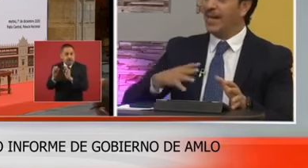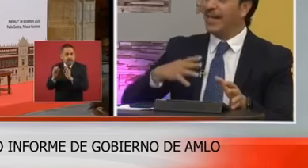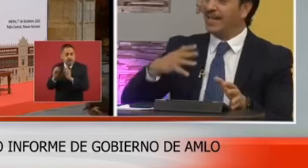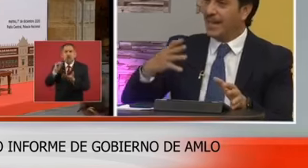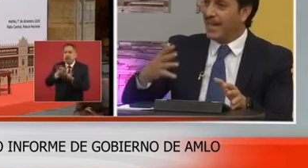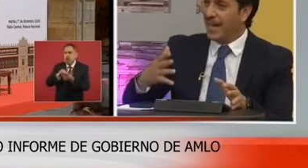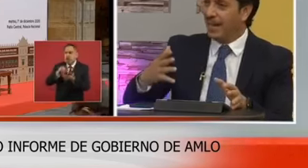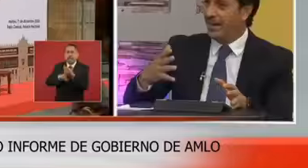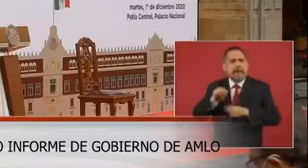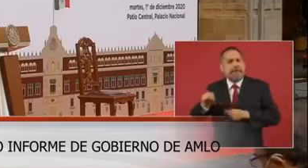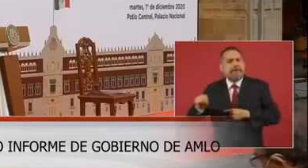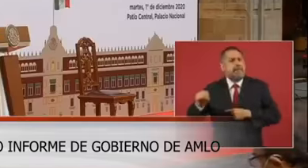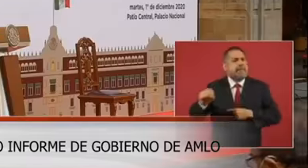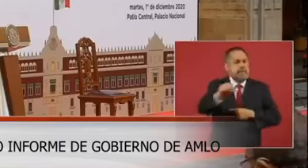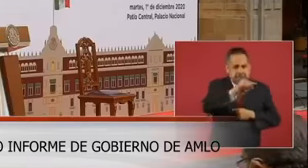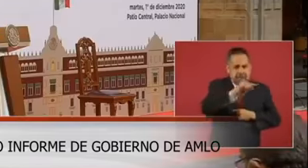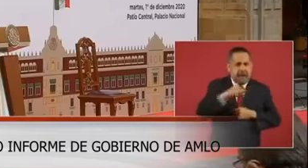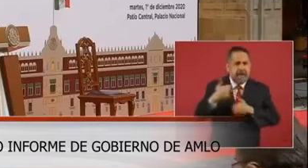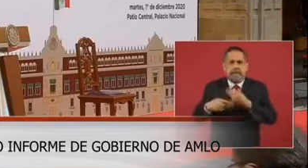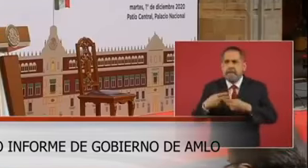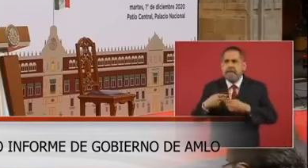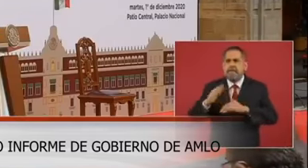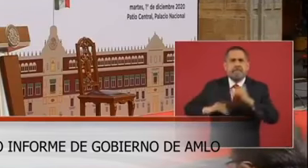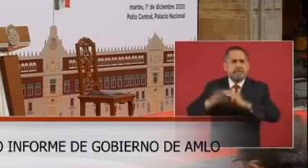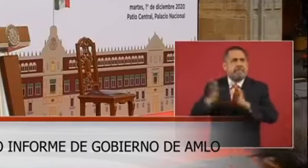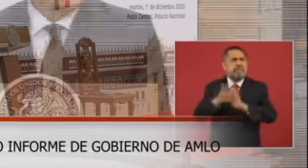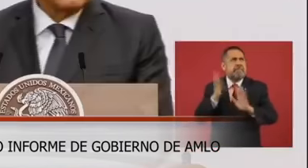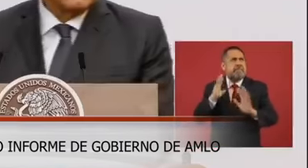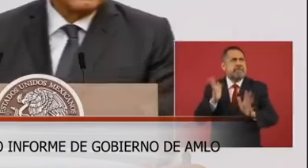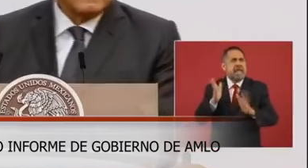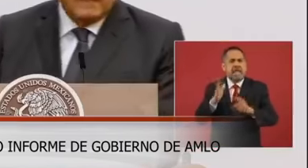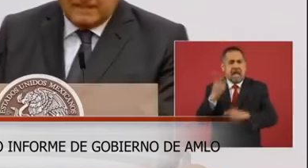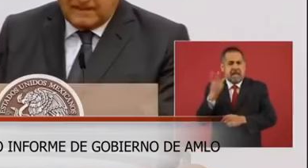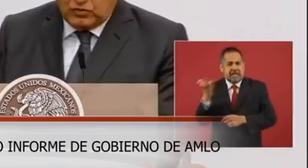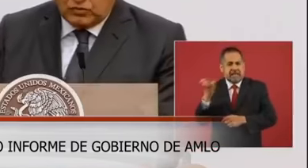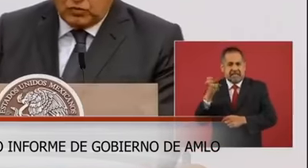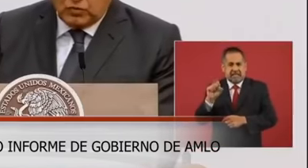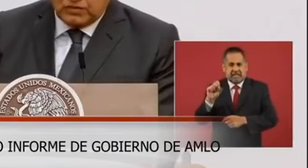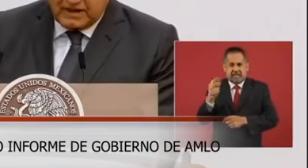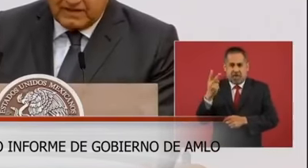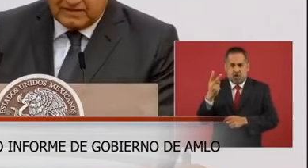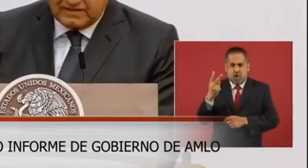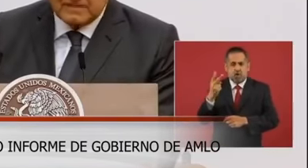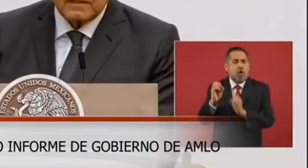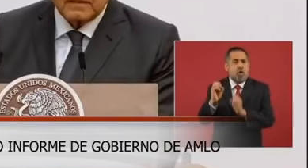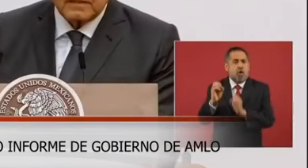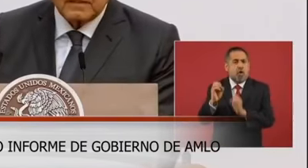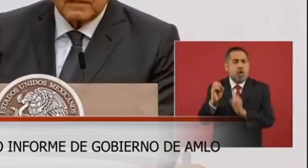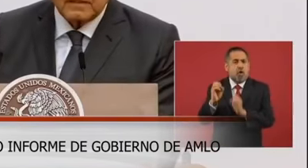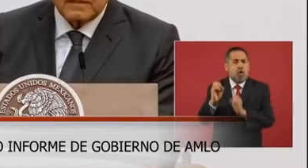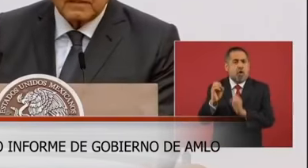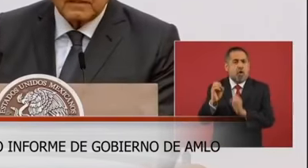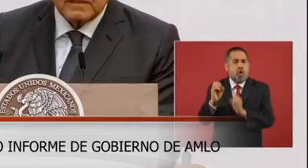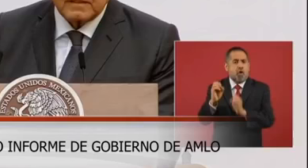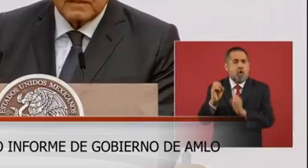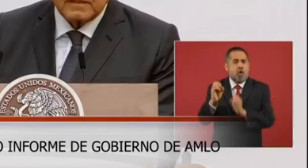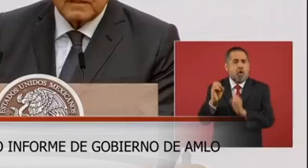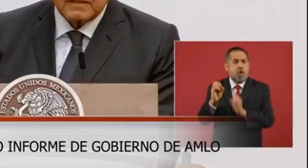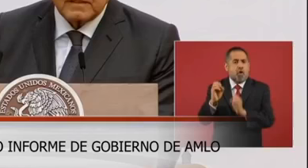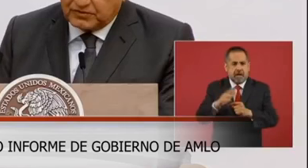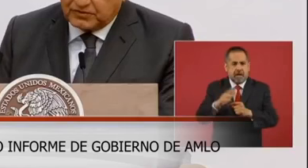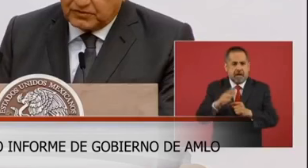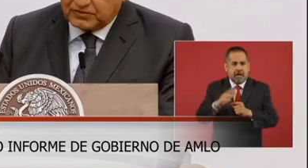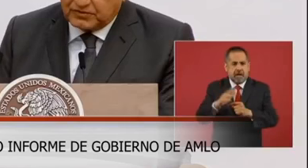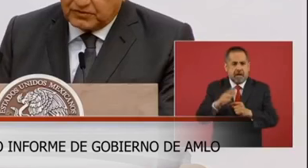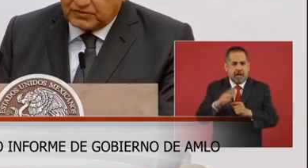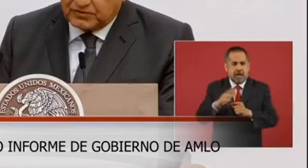a acrecentar la problemática, eso es cierto, pero también vino a exhibir las flaquezas y